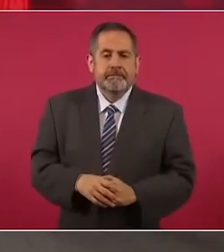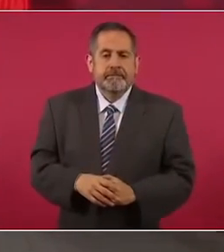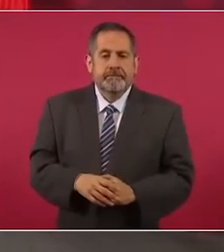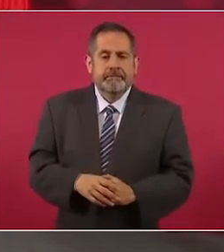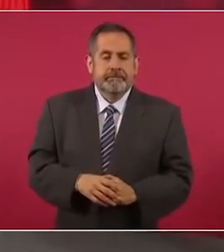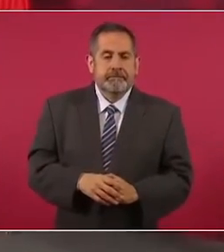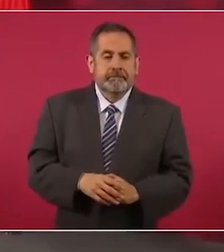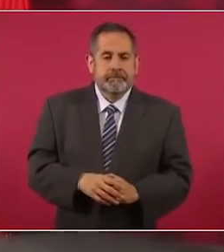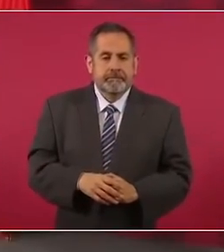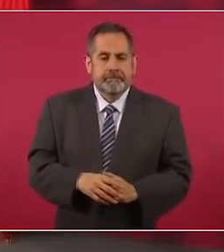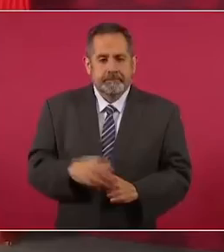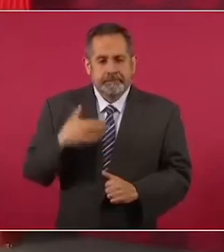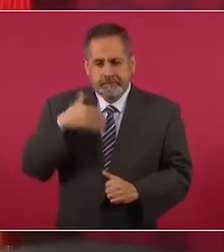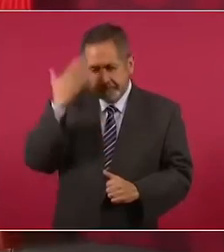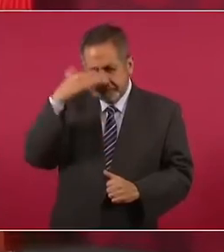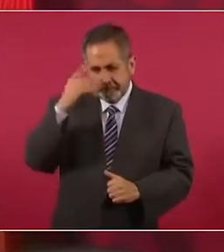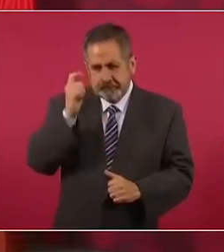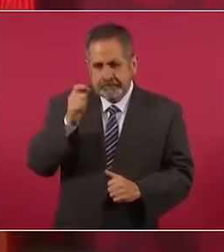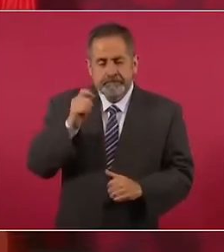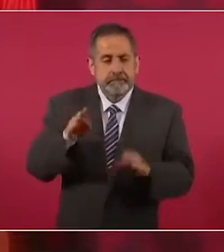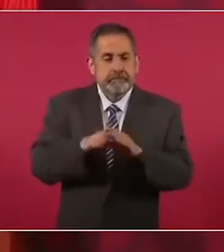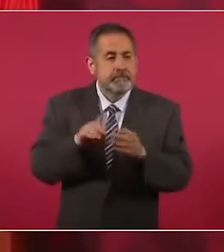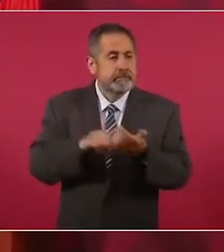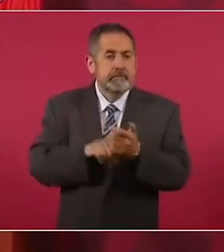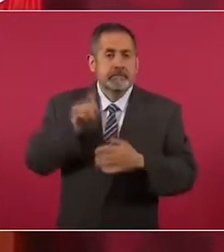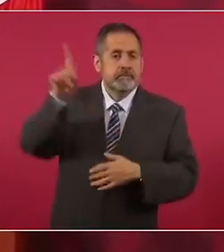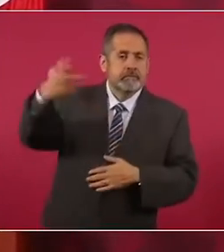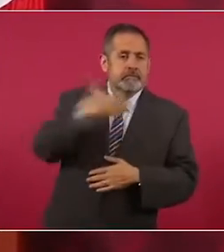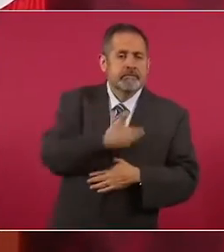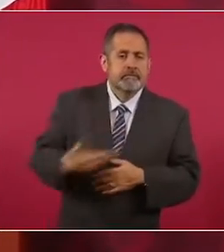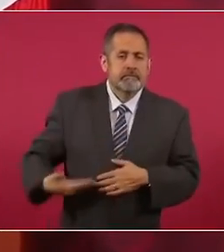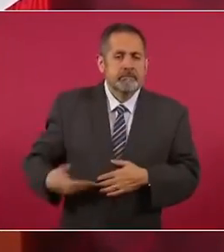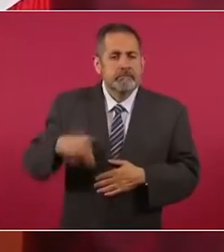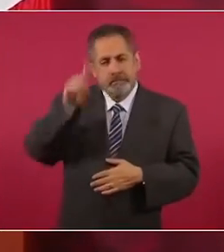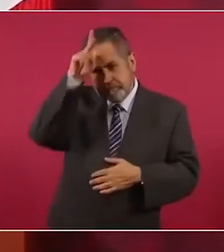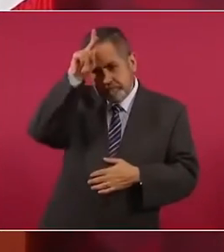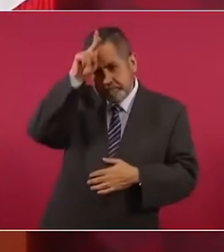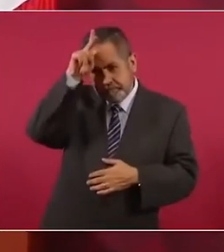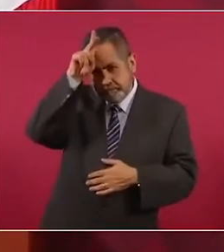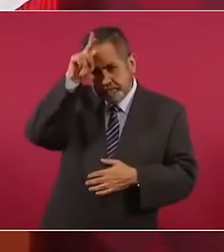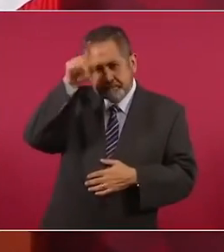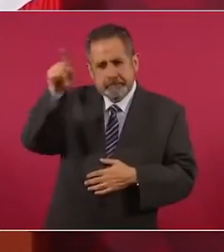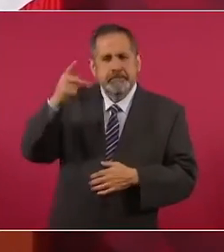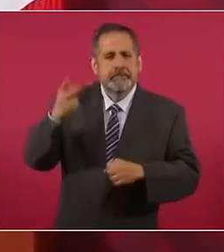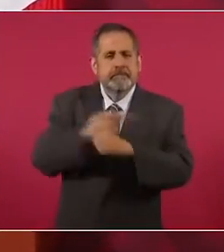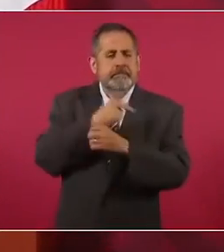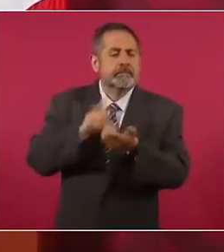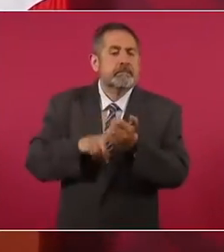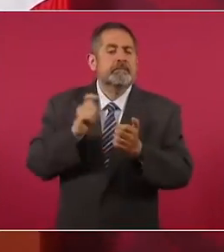¿Saben qué le están haciendo al presidente del Perú?